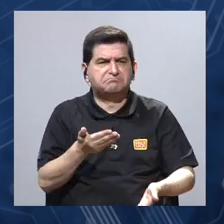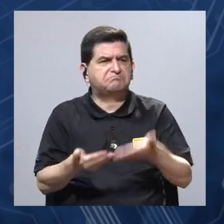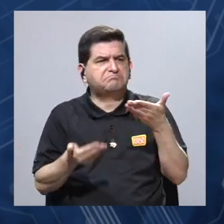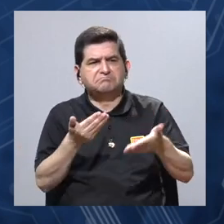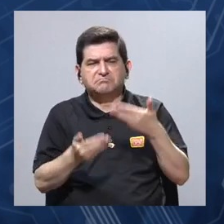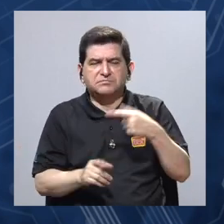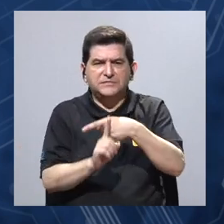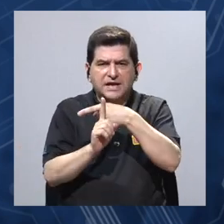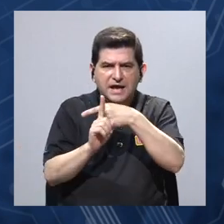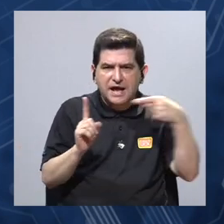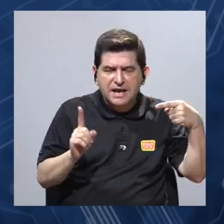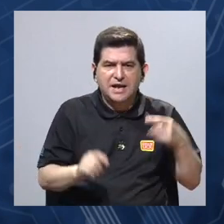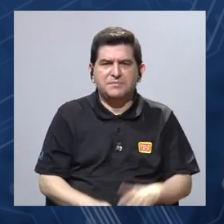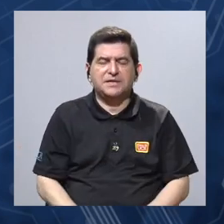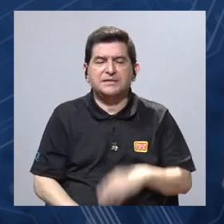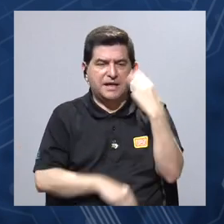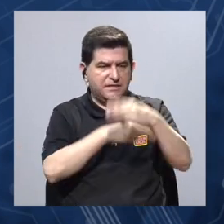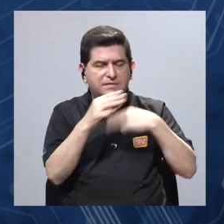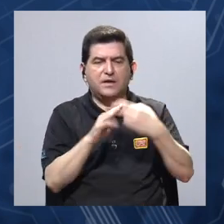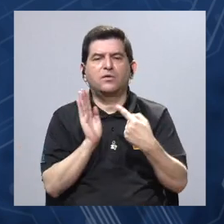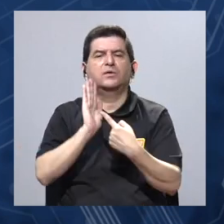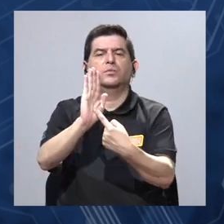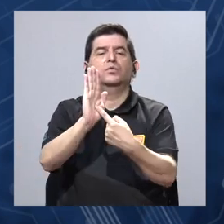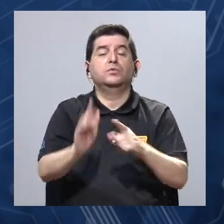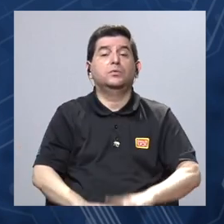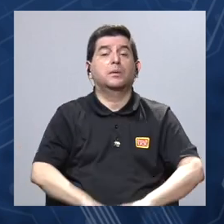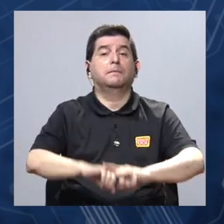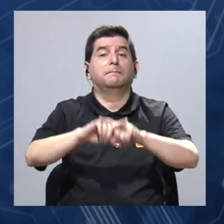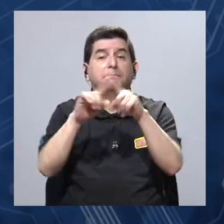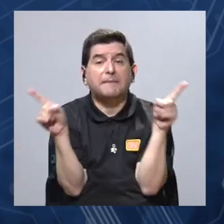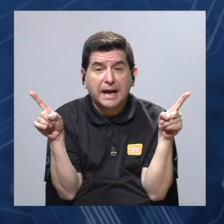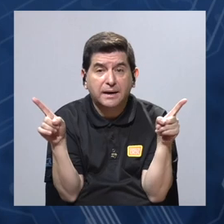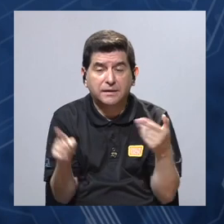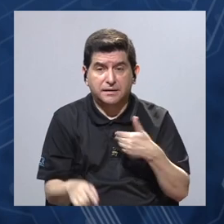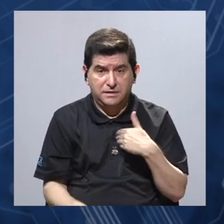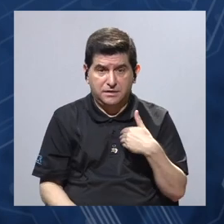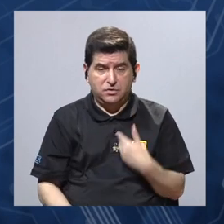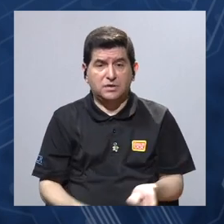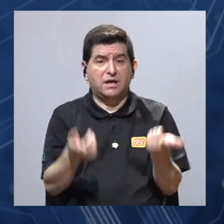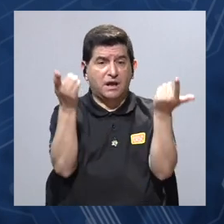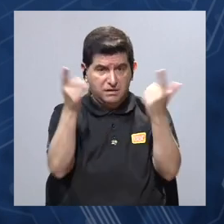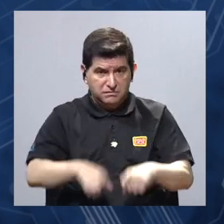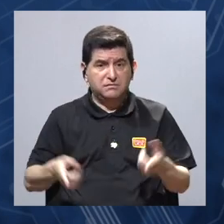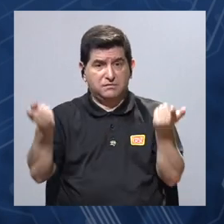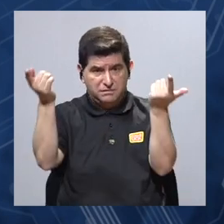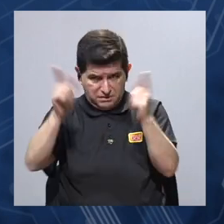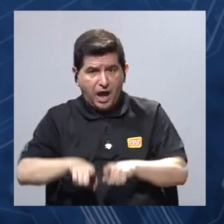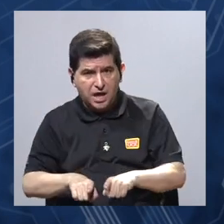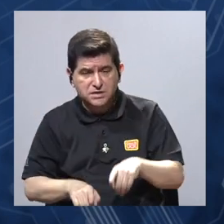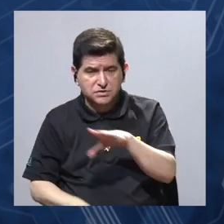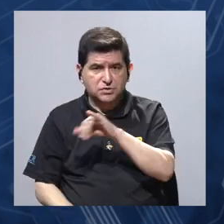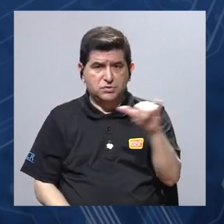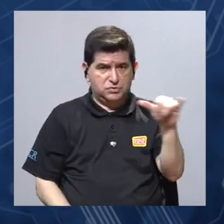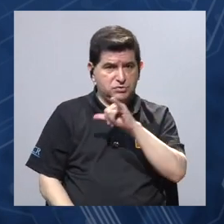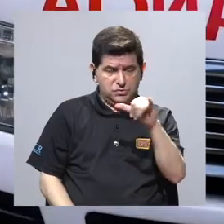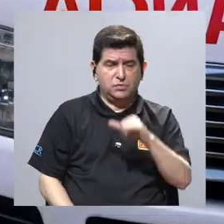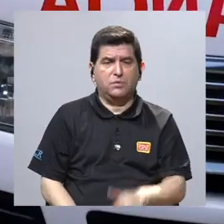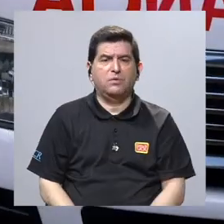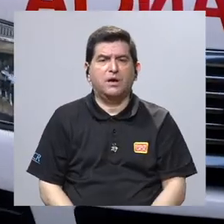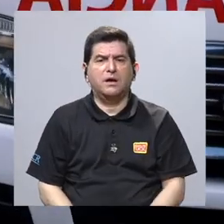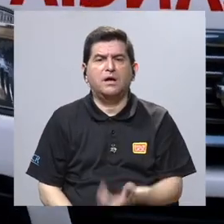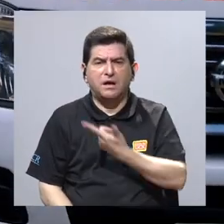prácticamente a la mitad de la tasa mundial. Pero sí, obviamente, hemos tenido muchos casos y hemos tenido también,